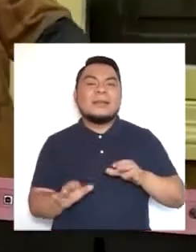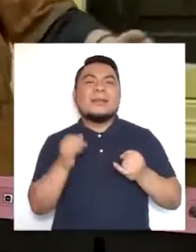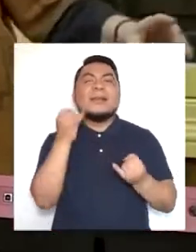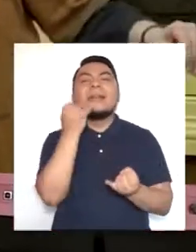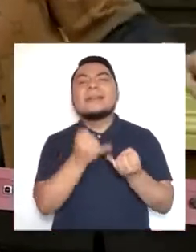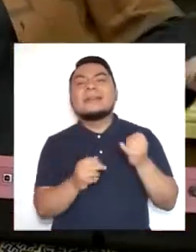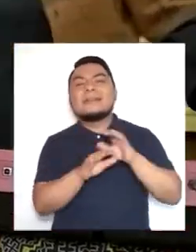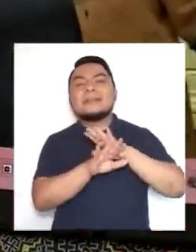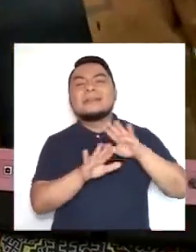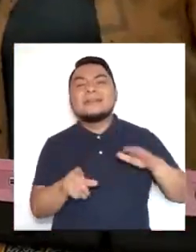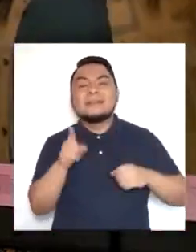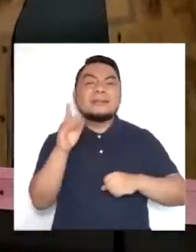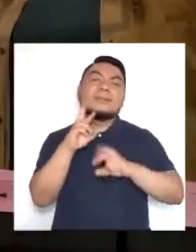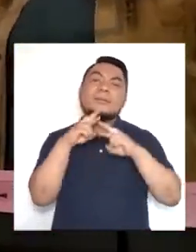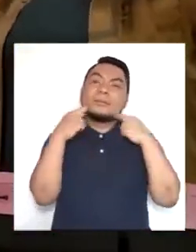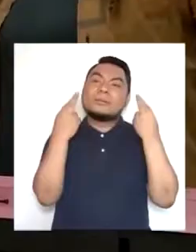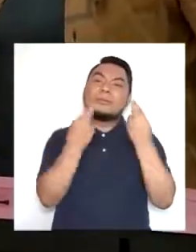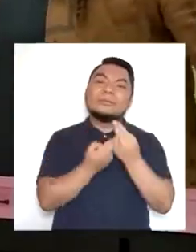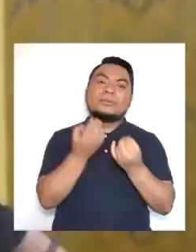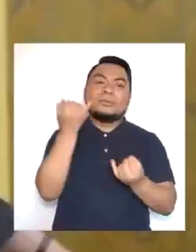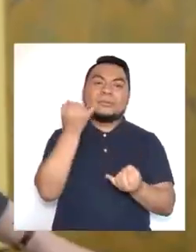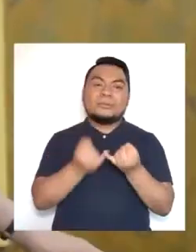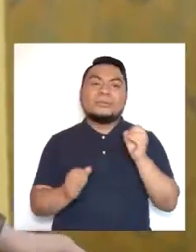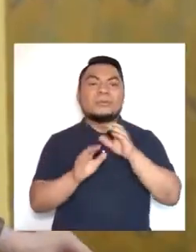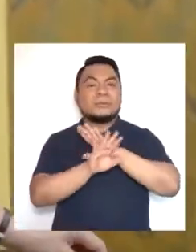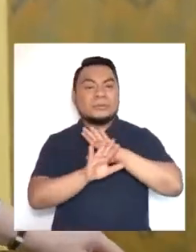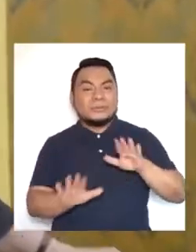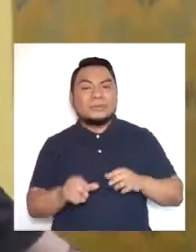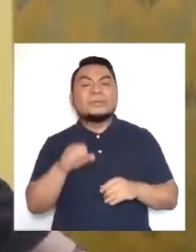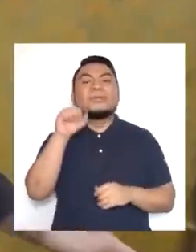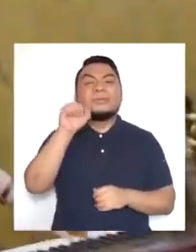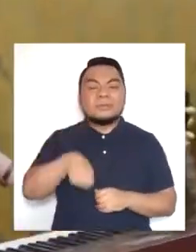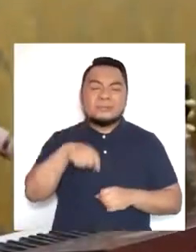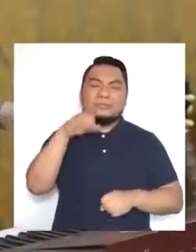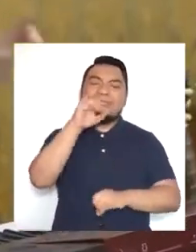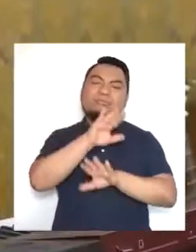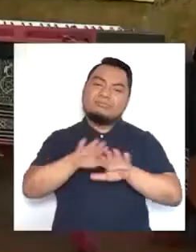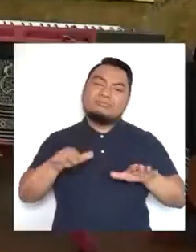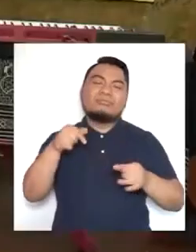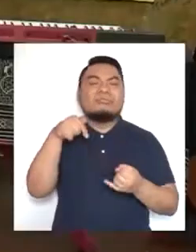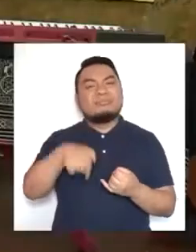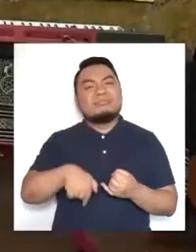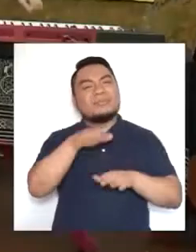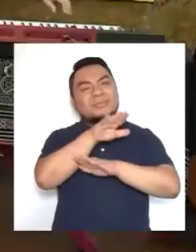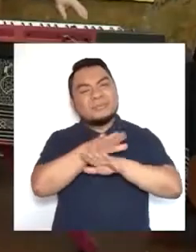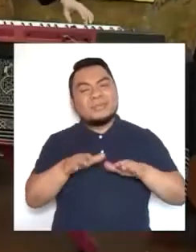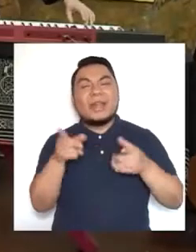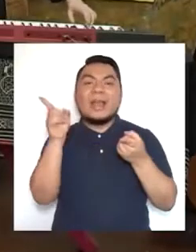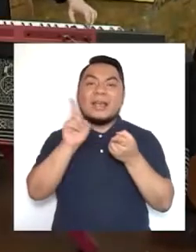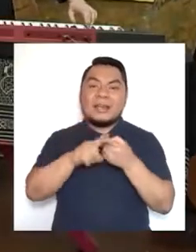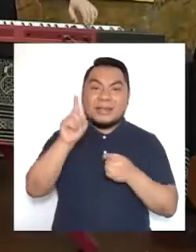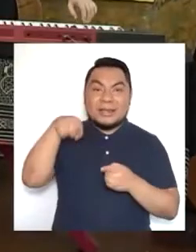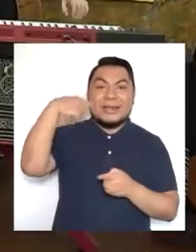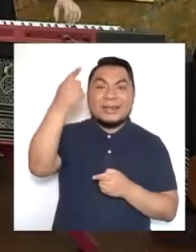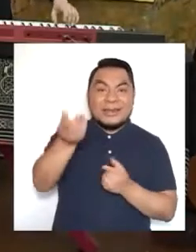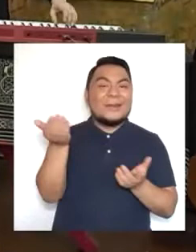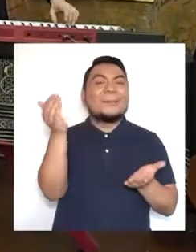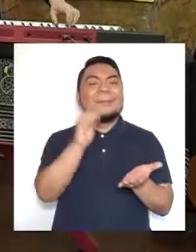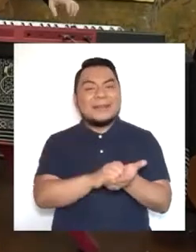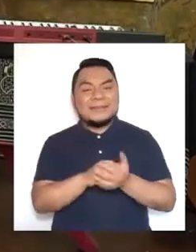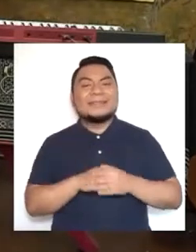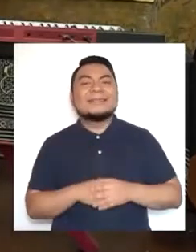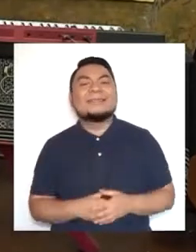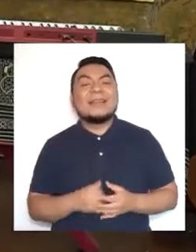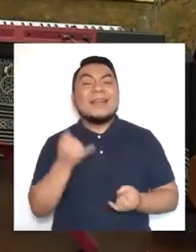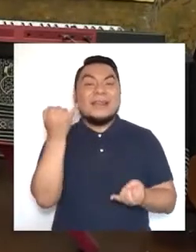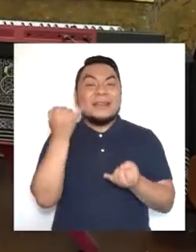Se acabó, la sesión ya se acabó. Terminó, terminó, hasta una nueva